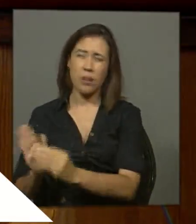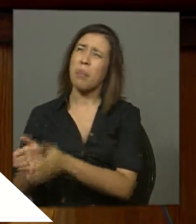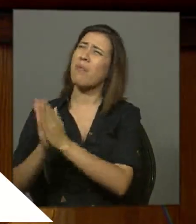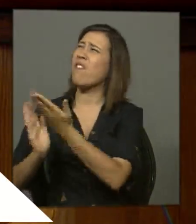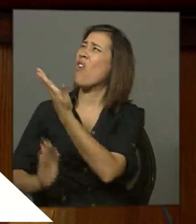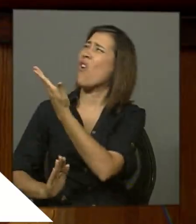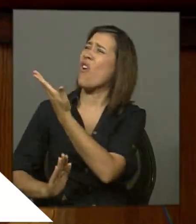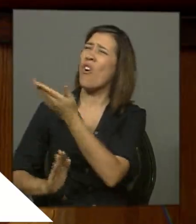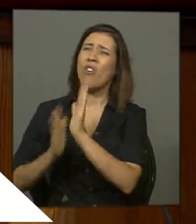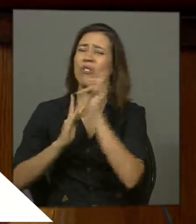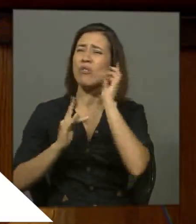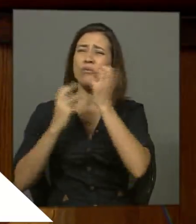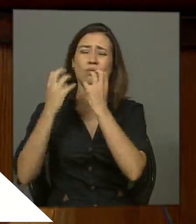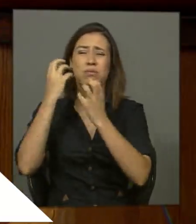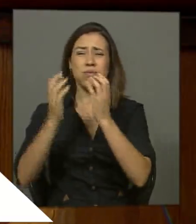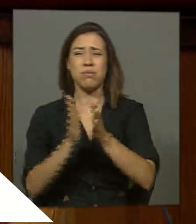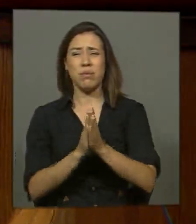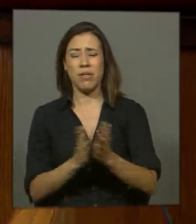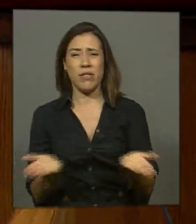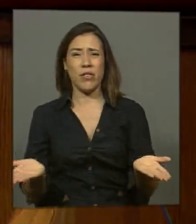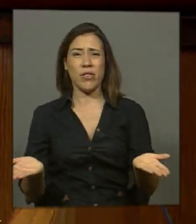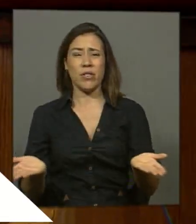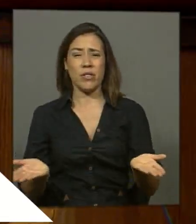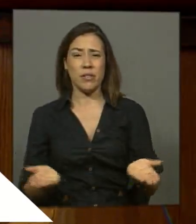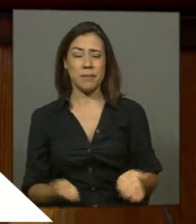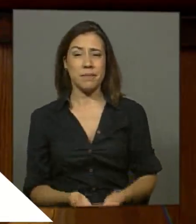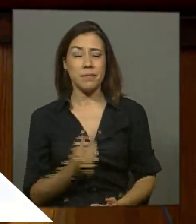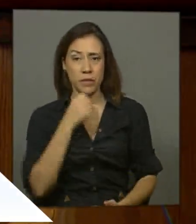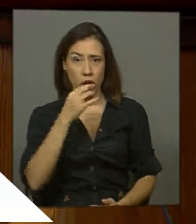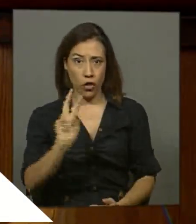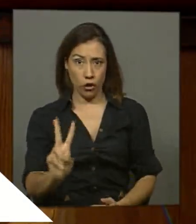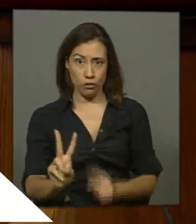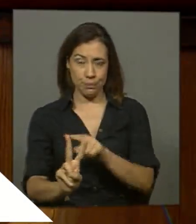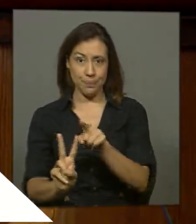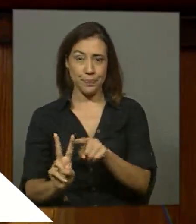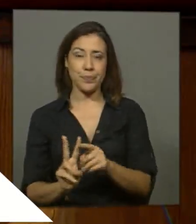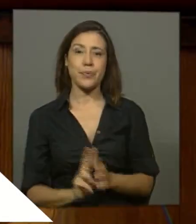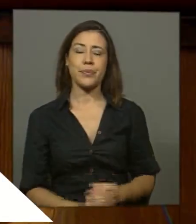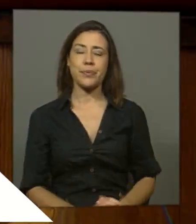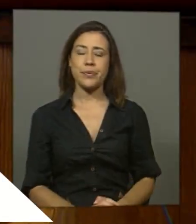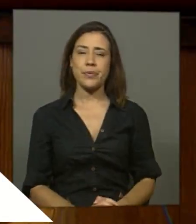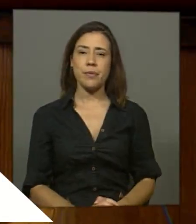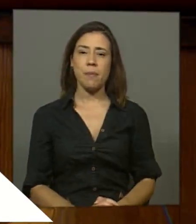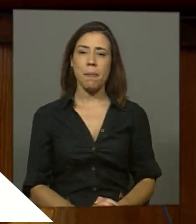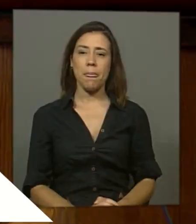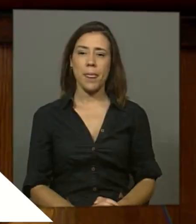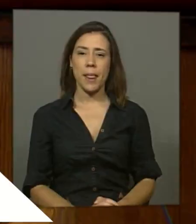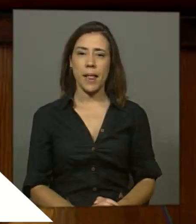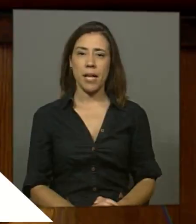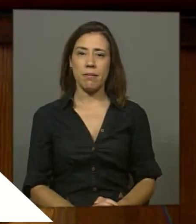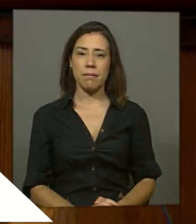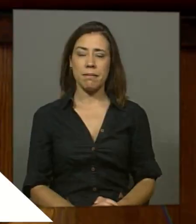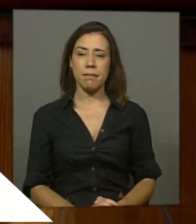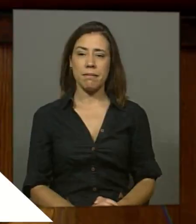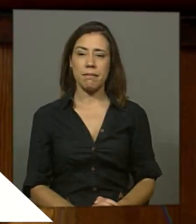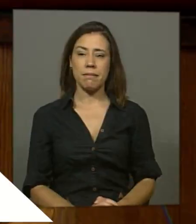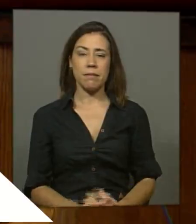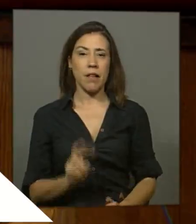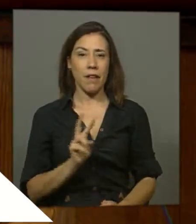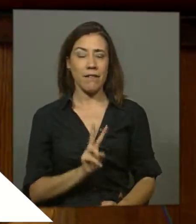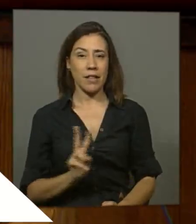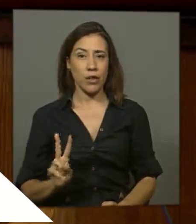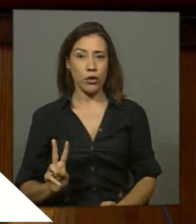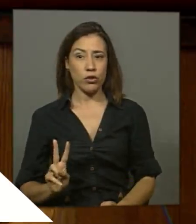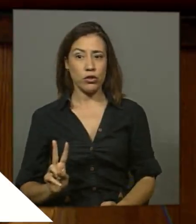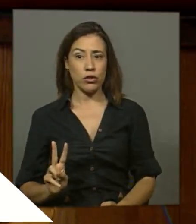favor por favor pero por favor voy a dar dos datos dos datos mire el 22